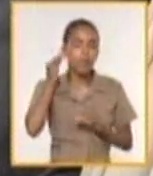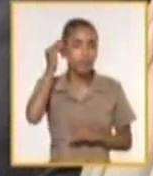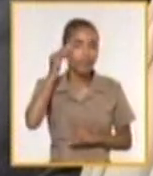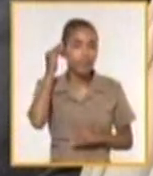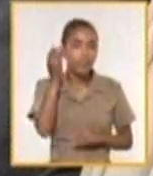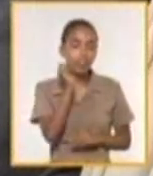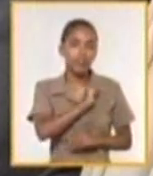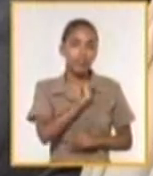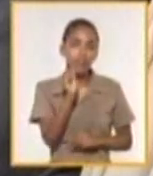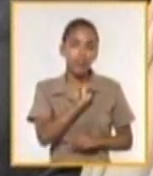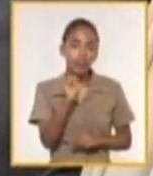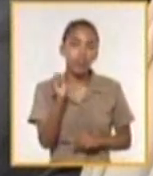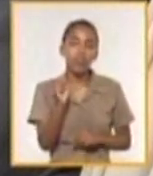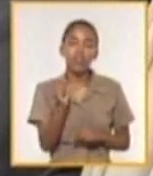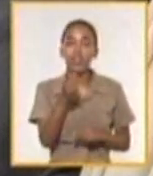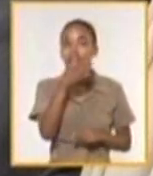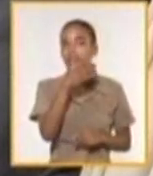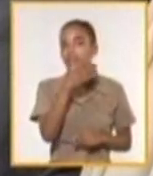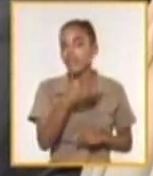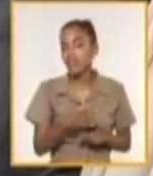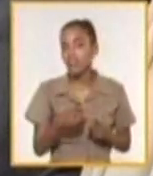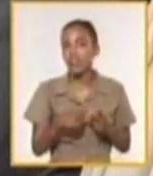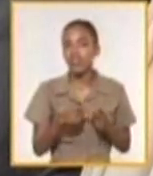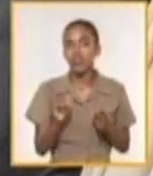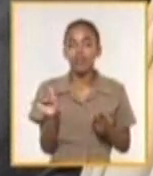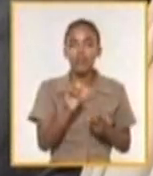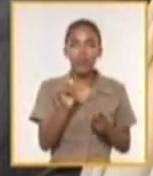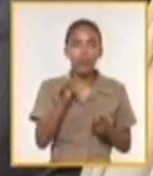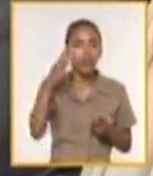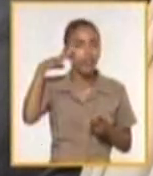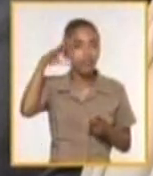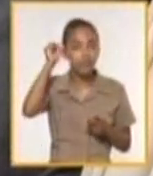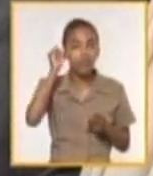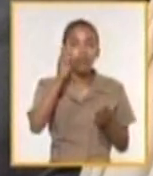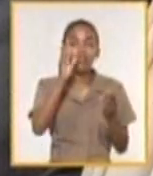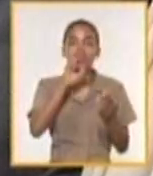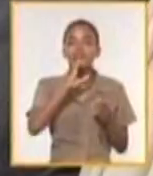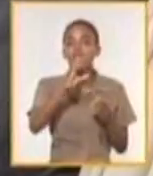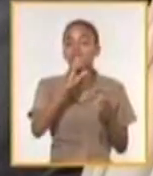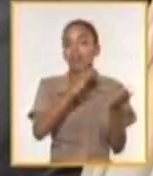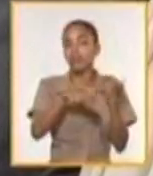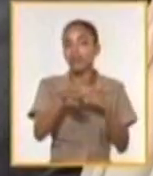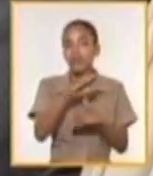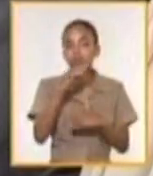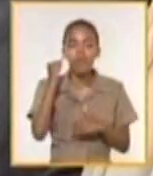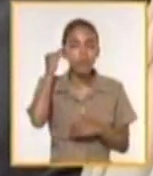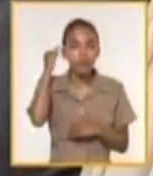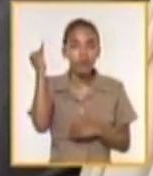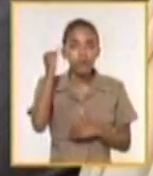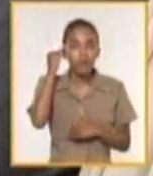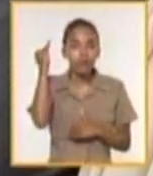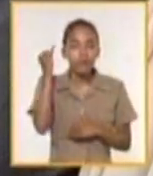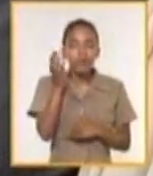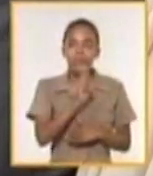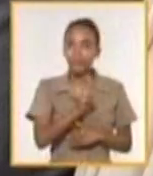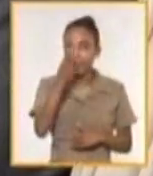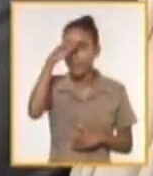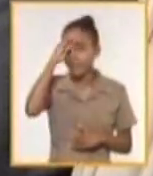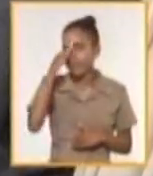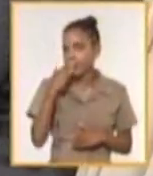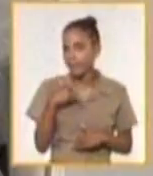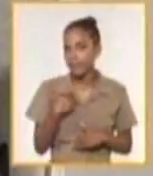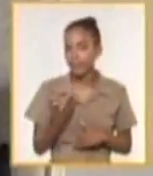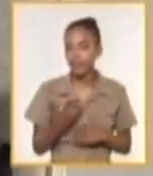Fidel? ¿Cómo entender la categoría de ideólogo de la Revolución Cubana que es también Armando Hart? Sí, sin